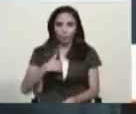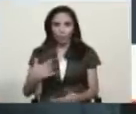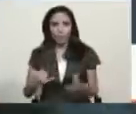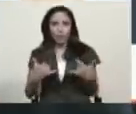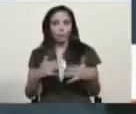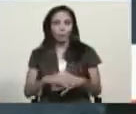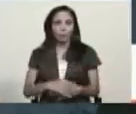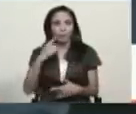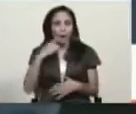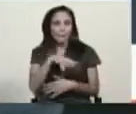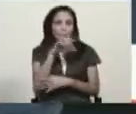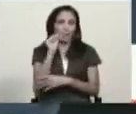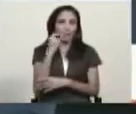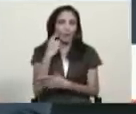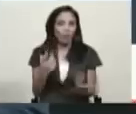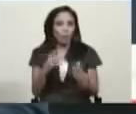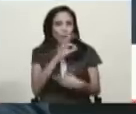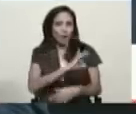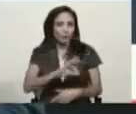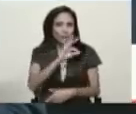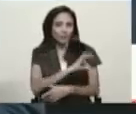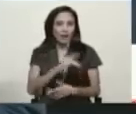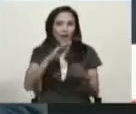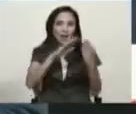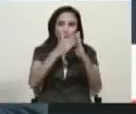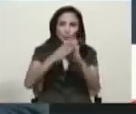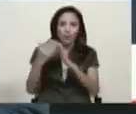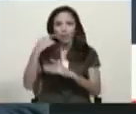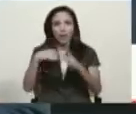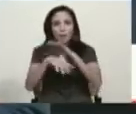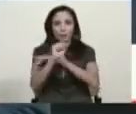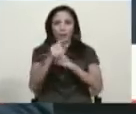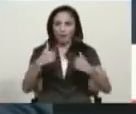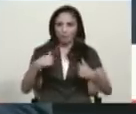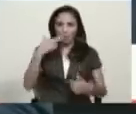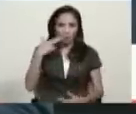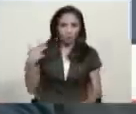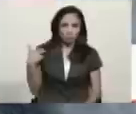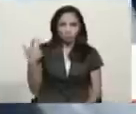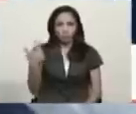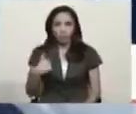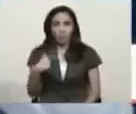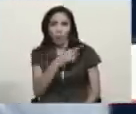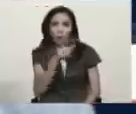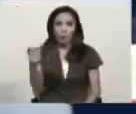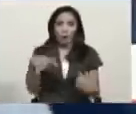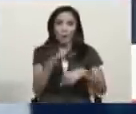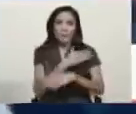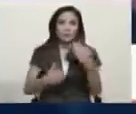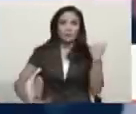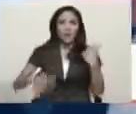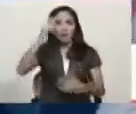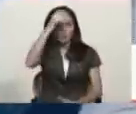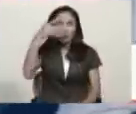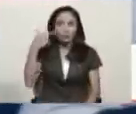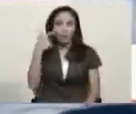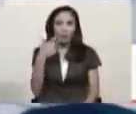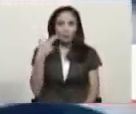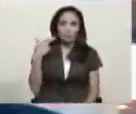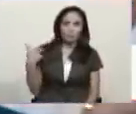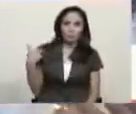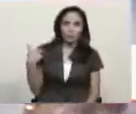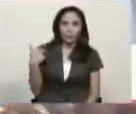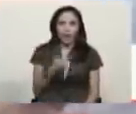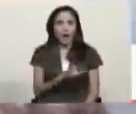escuela, es la lucha social. Yo no soy un magnate, Donald Trump, como es usted. Mi escuela no son